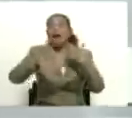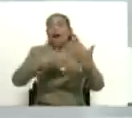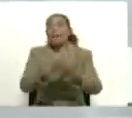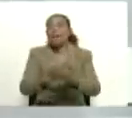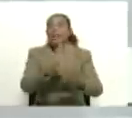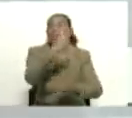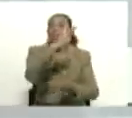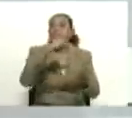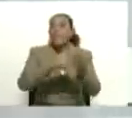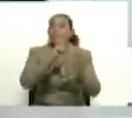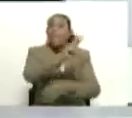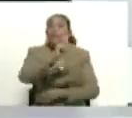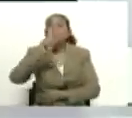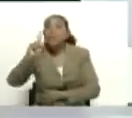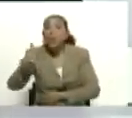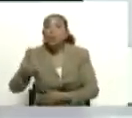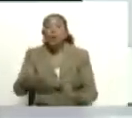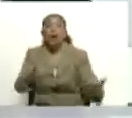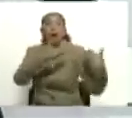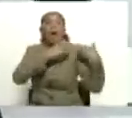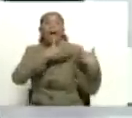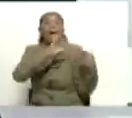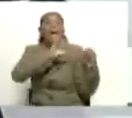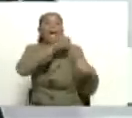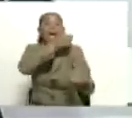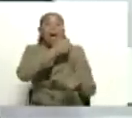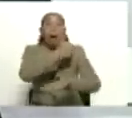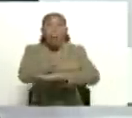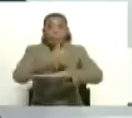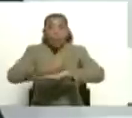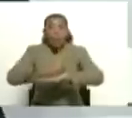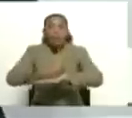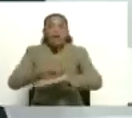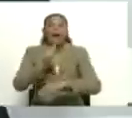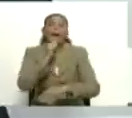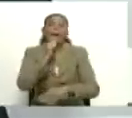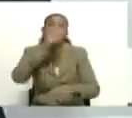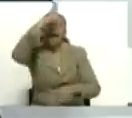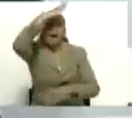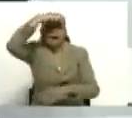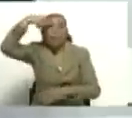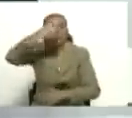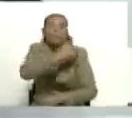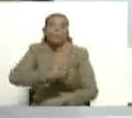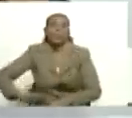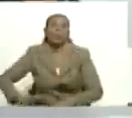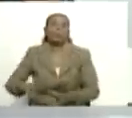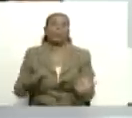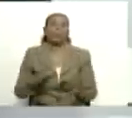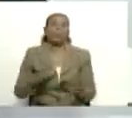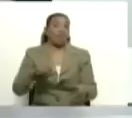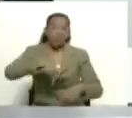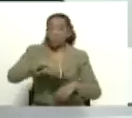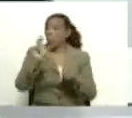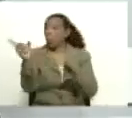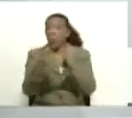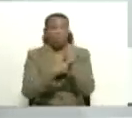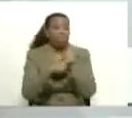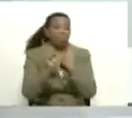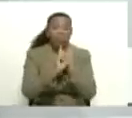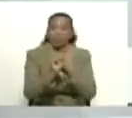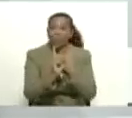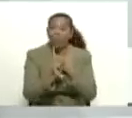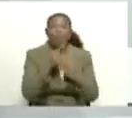2021 asumieron de jefe de su oposición a Donald Trump. fue el jefe de la oposición venezolana. Les